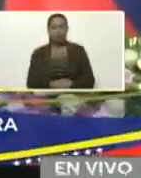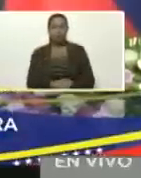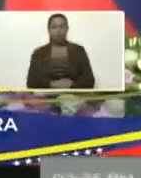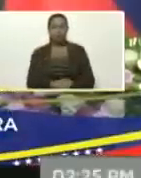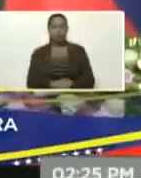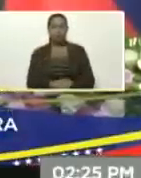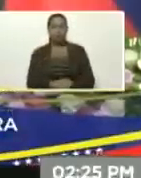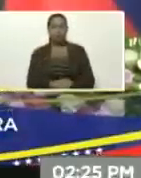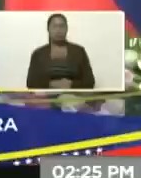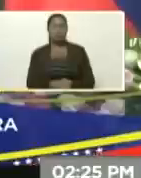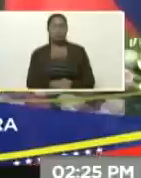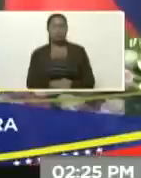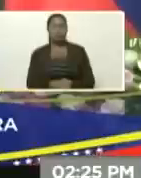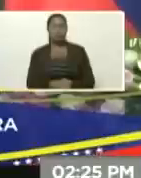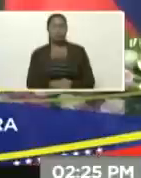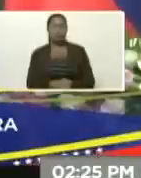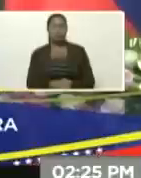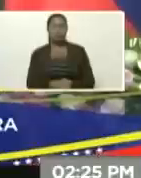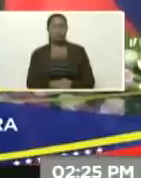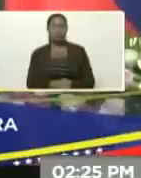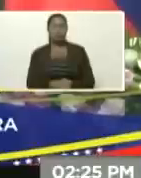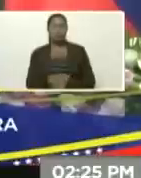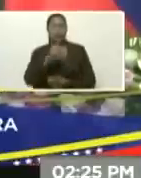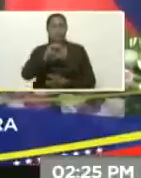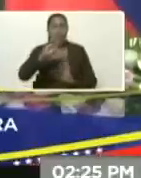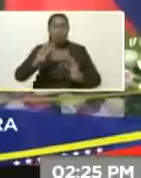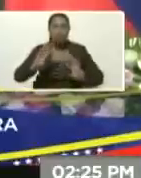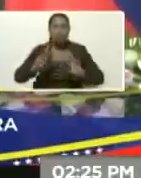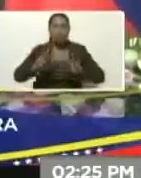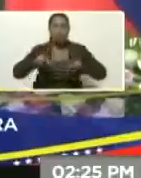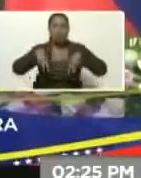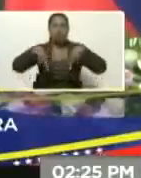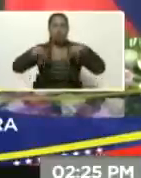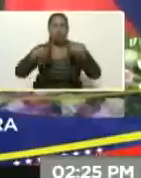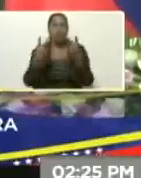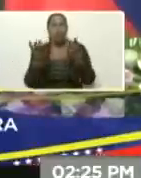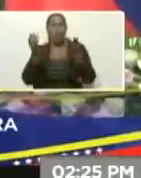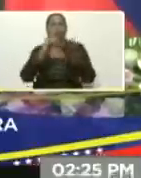y de un renacimiento de Venezuela.